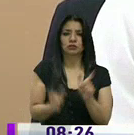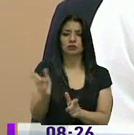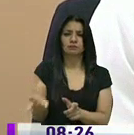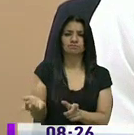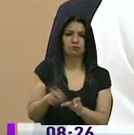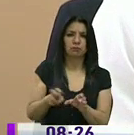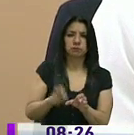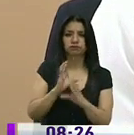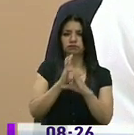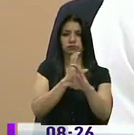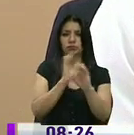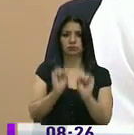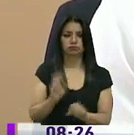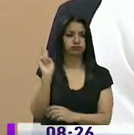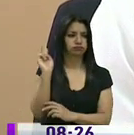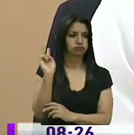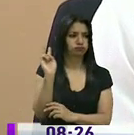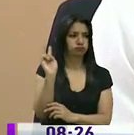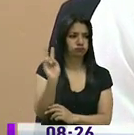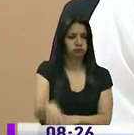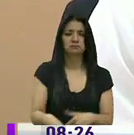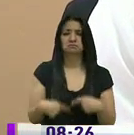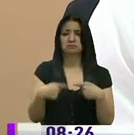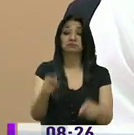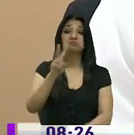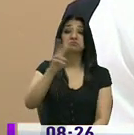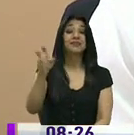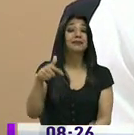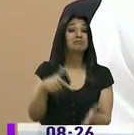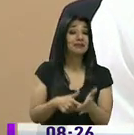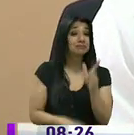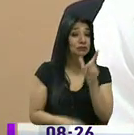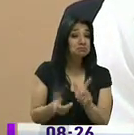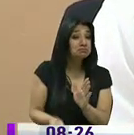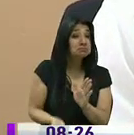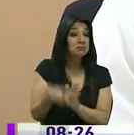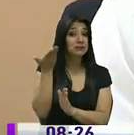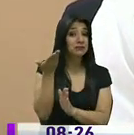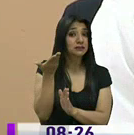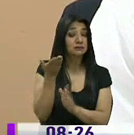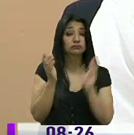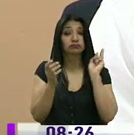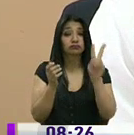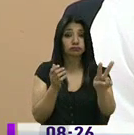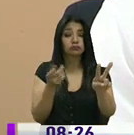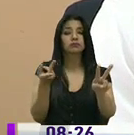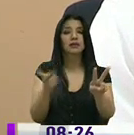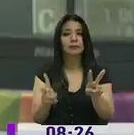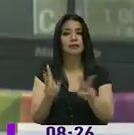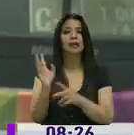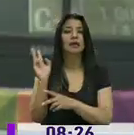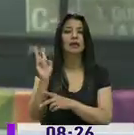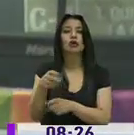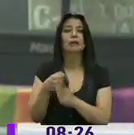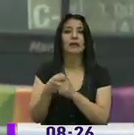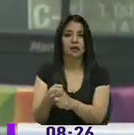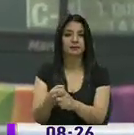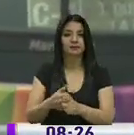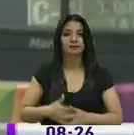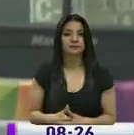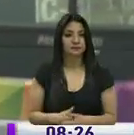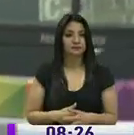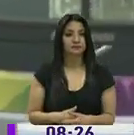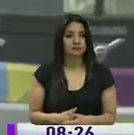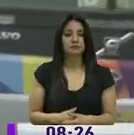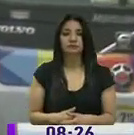decir que hemos tenido un incremento diario de 20 mil pasajeros más tanto el corredor tales como el corredor recorrió demanda de pasajeros